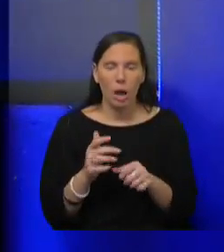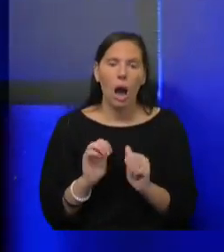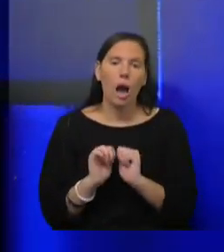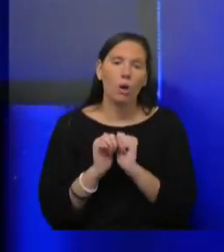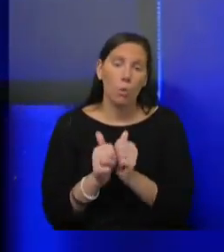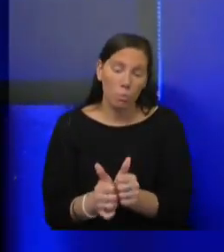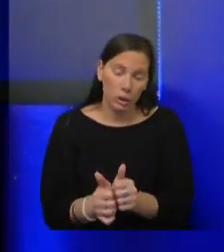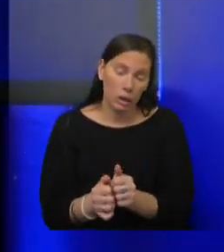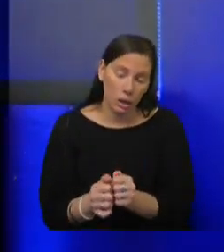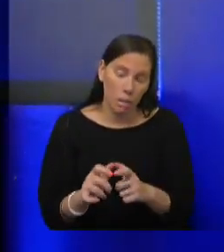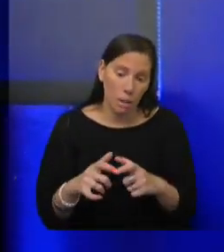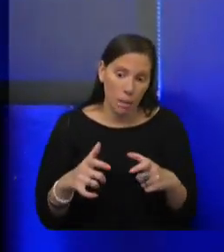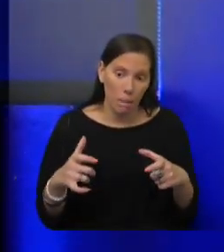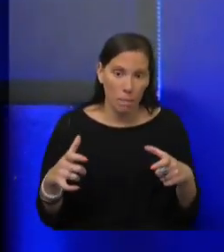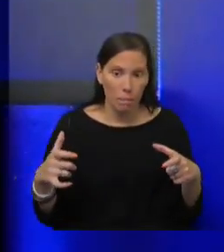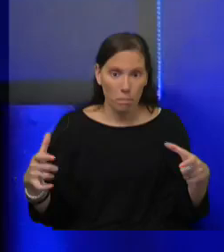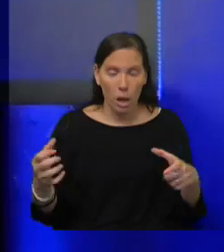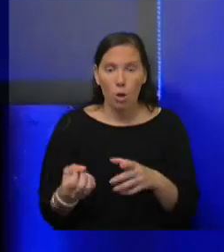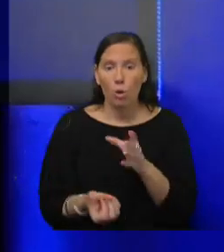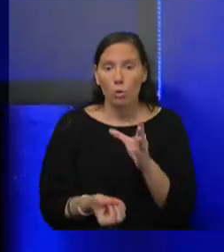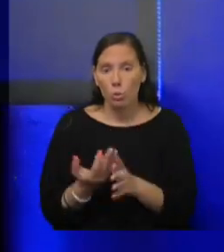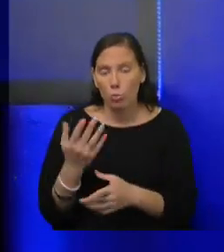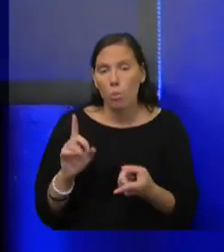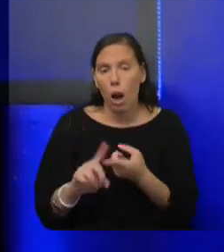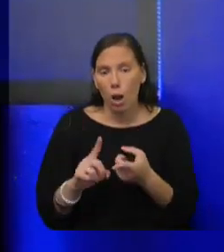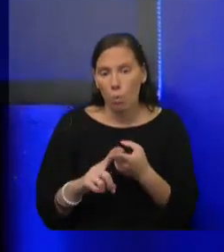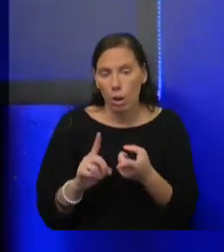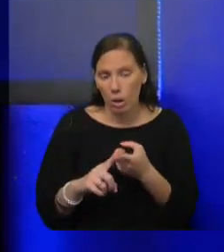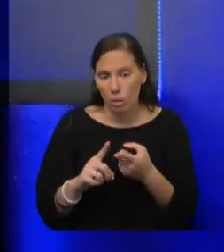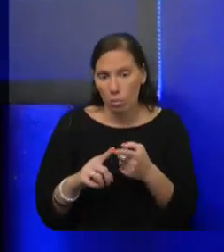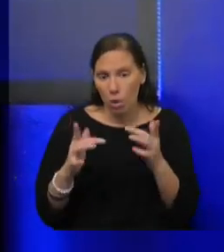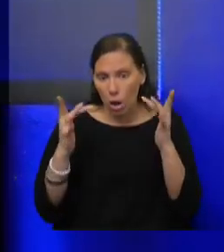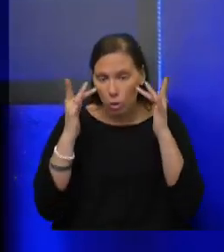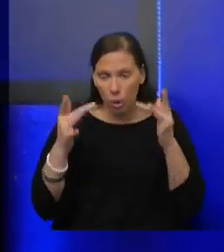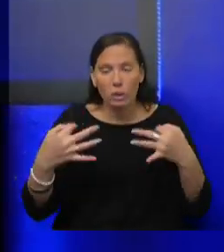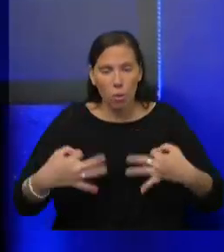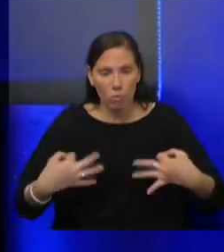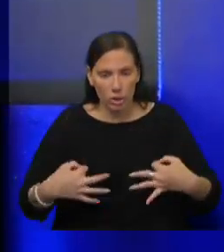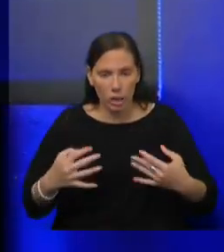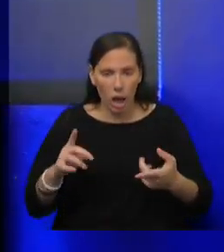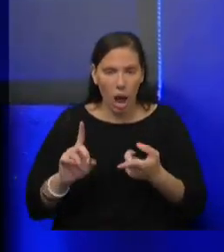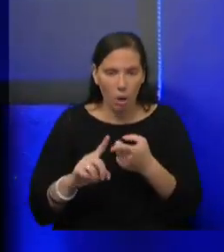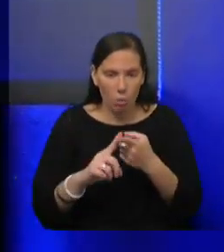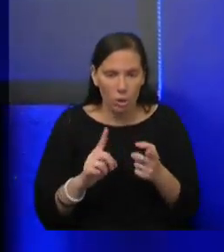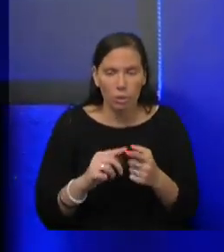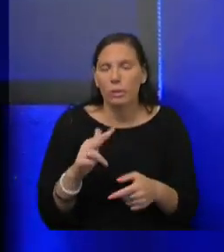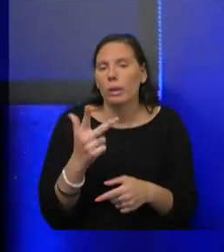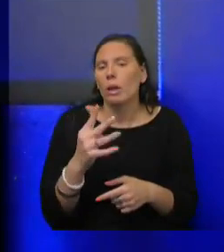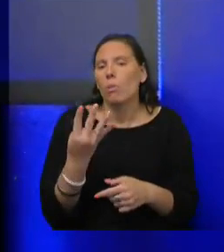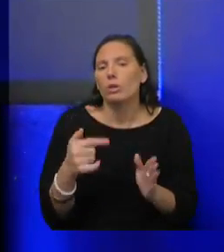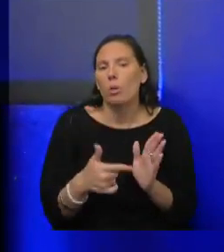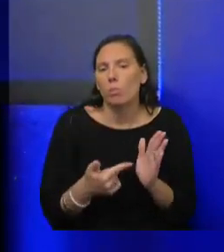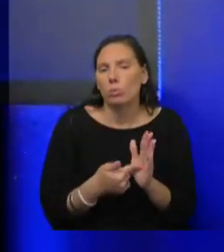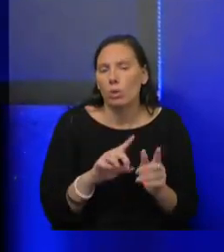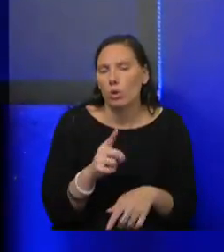este crecimiento con un nuevo pacto educativo con un pacto educativo de verdad donde nos pongamos de acuerdo en tres o cuatro cosas no